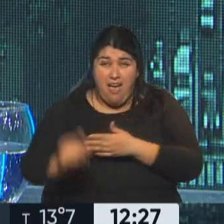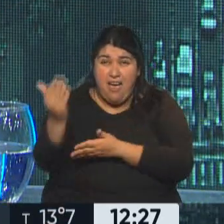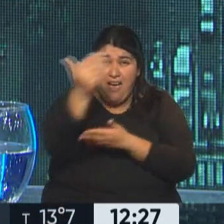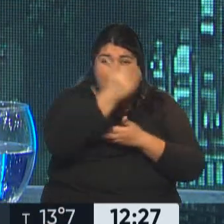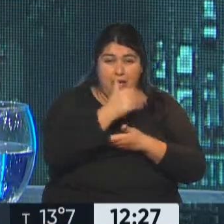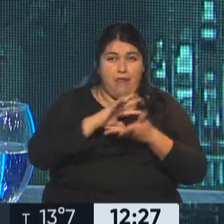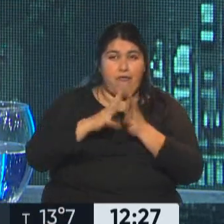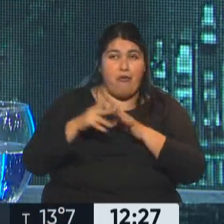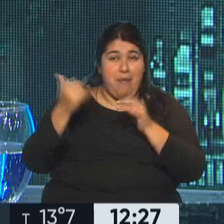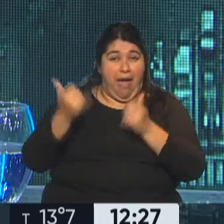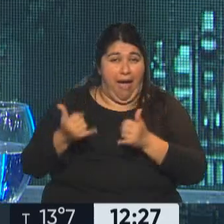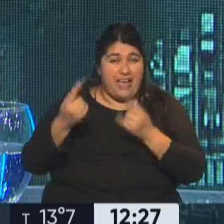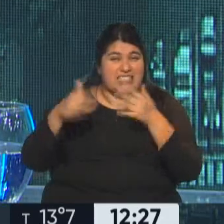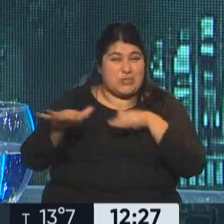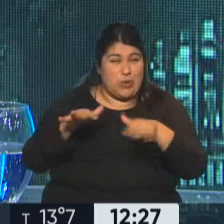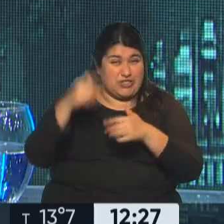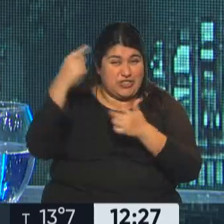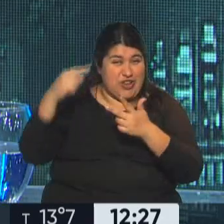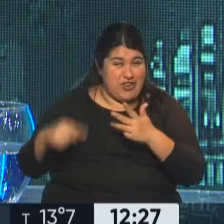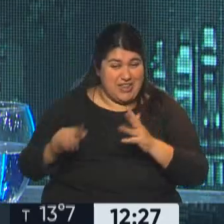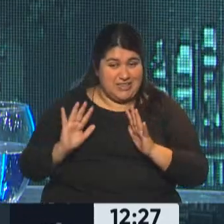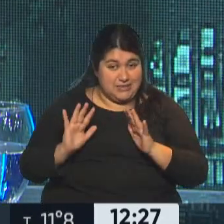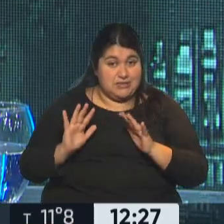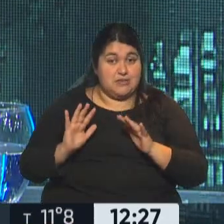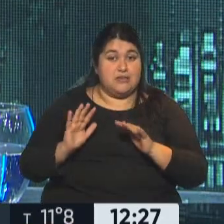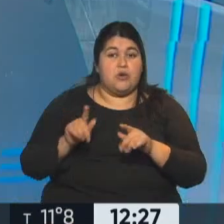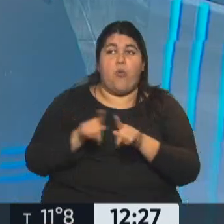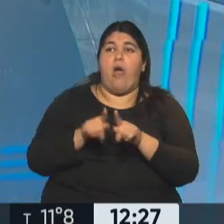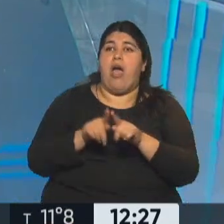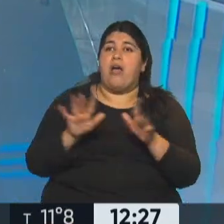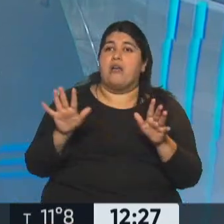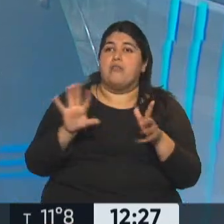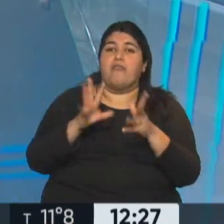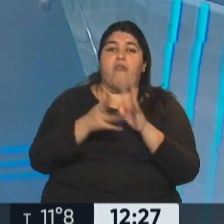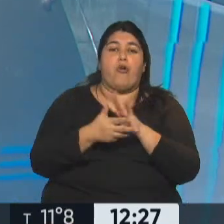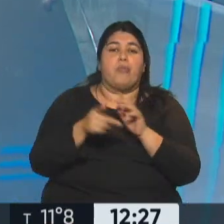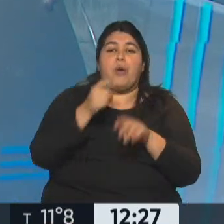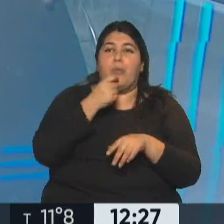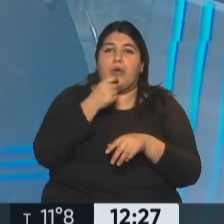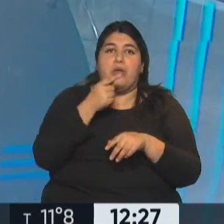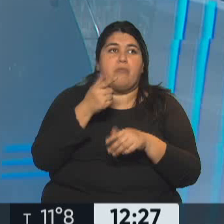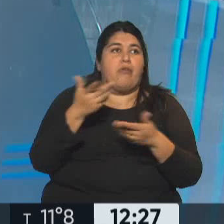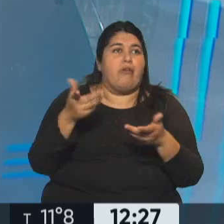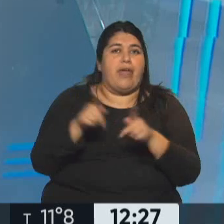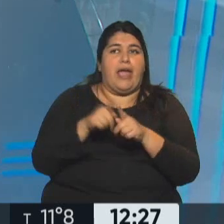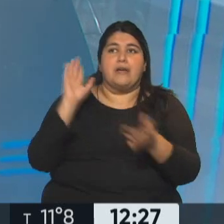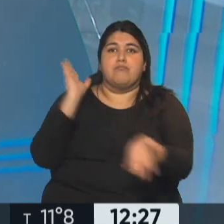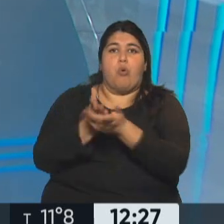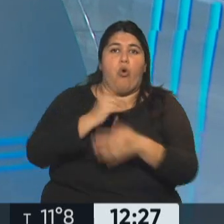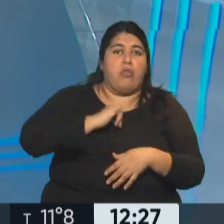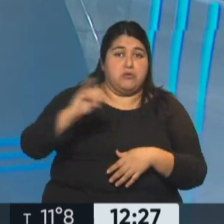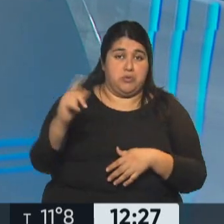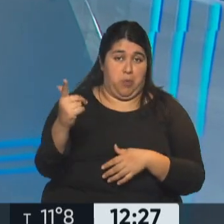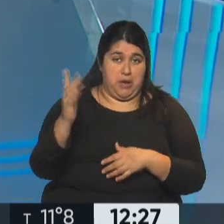sortilegio vamos a enfrentar. Casi no tiene algo así como un estándar de punición el moroso